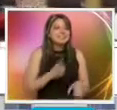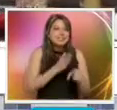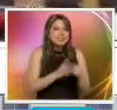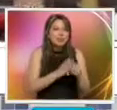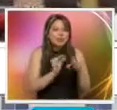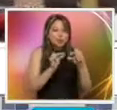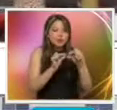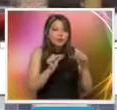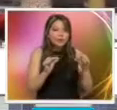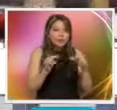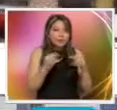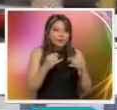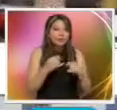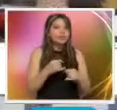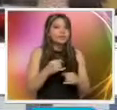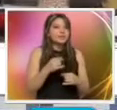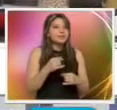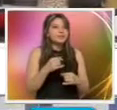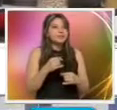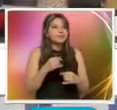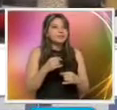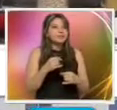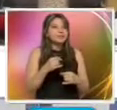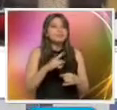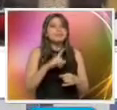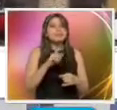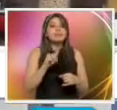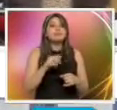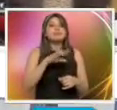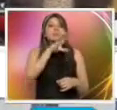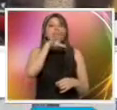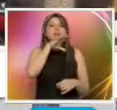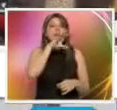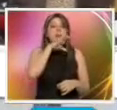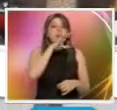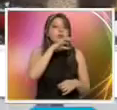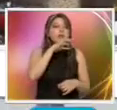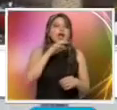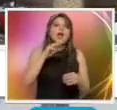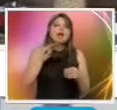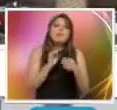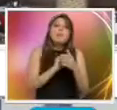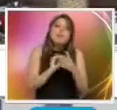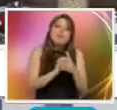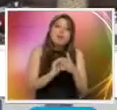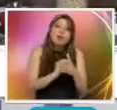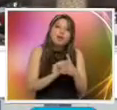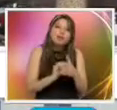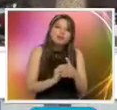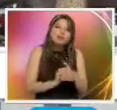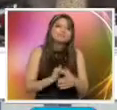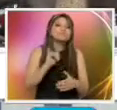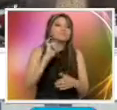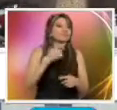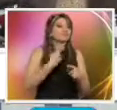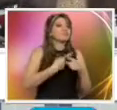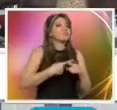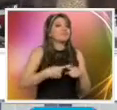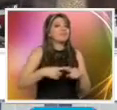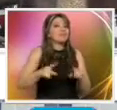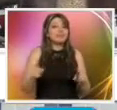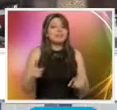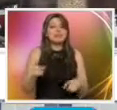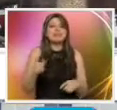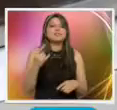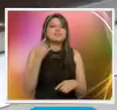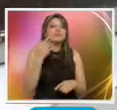Ok. ¿Vale? Luego vamos a agregar un poco de cebolla morada. La cebolla morada yo creo que hace la diferencia en los platillos, ¿no, chef? Completamente, da el sabor,